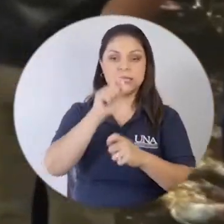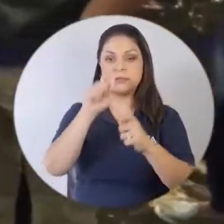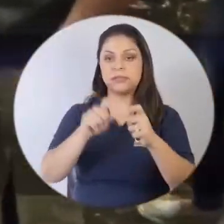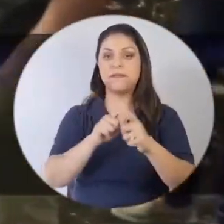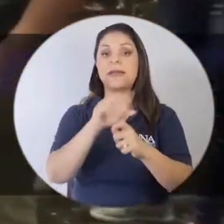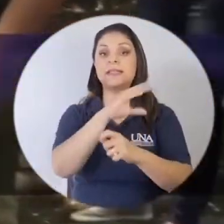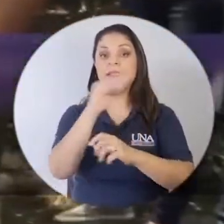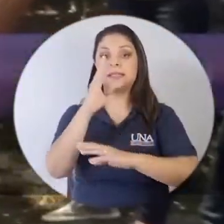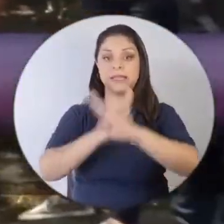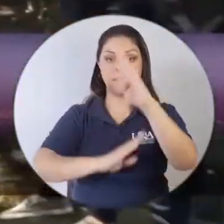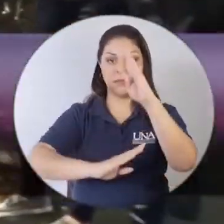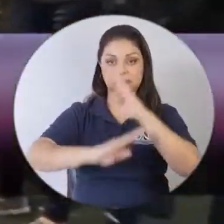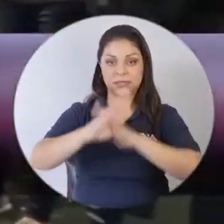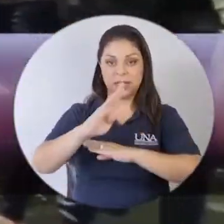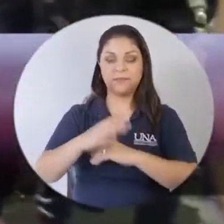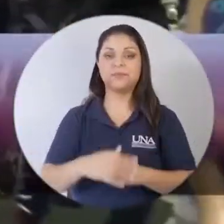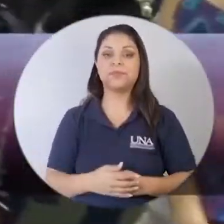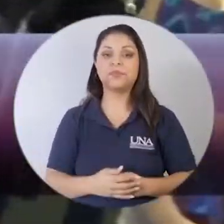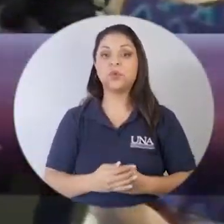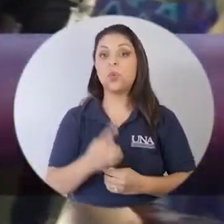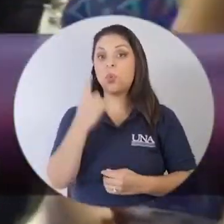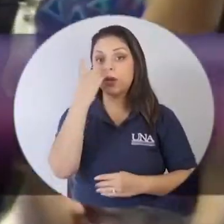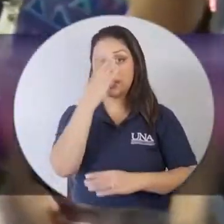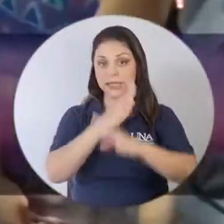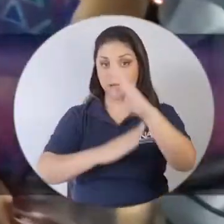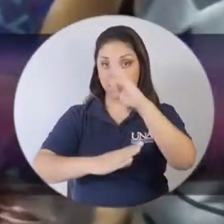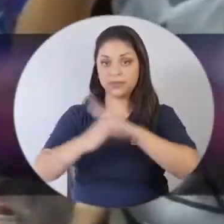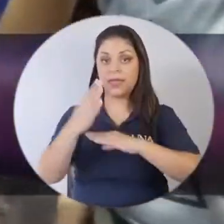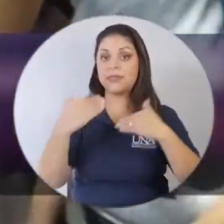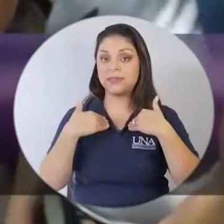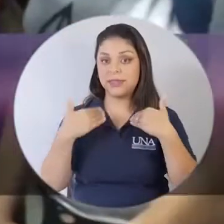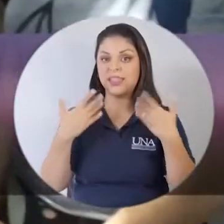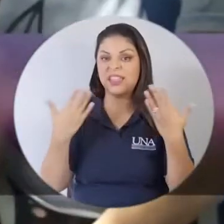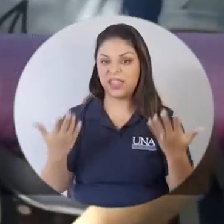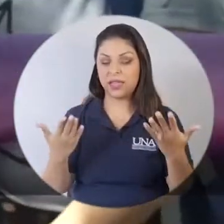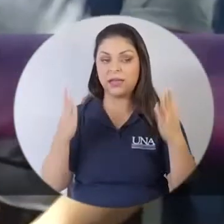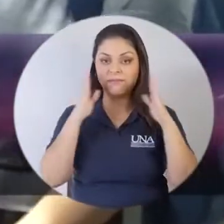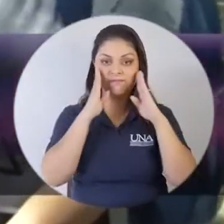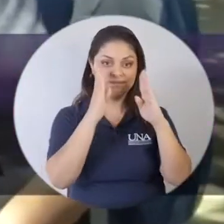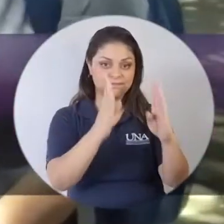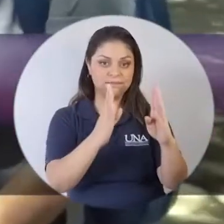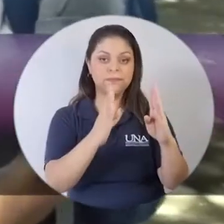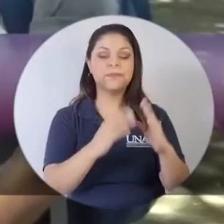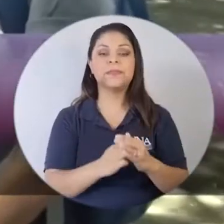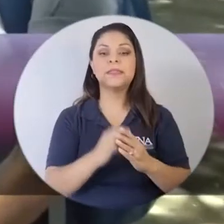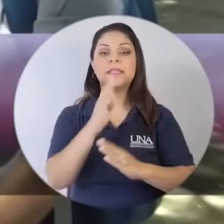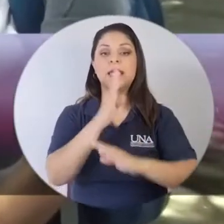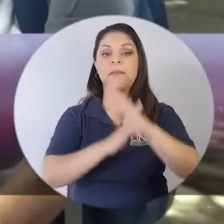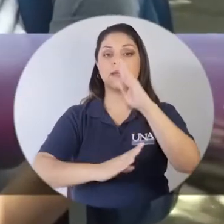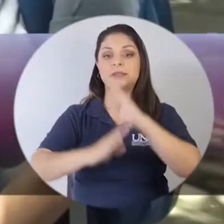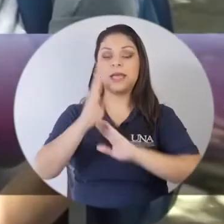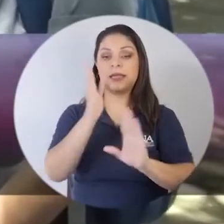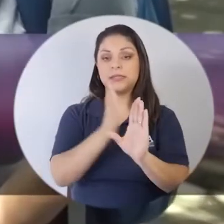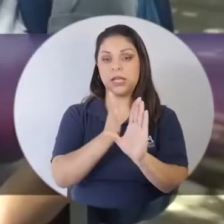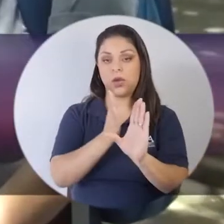las discapacidades que atiende es discapacidad psicosocial. Ahí, por ejemplo, todo lo que tenga que ver con